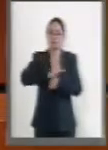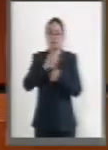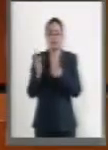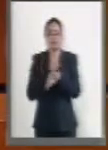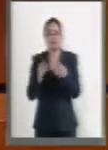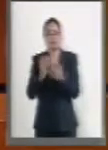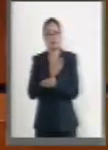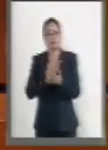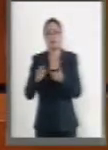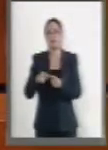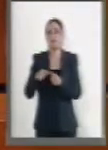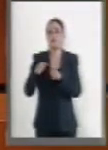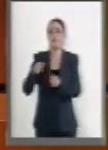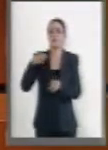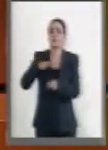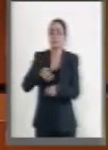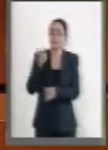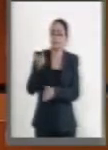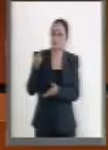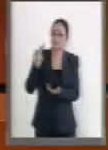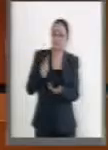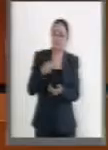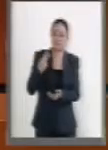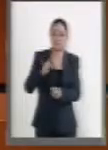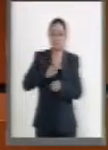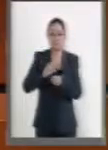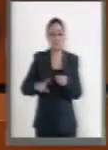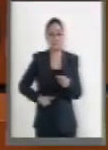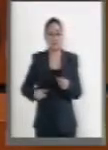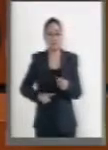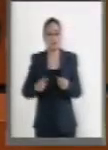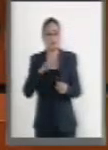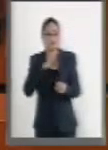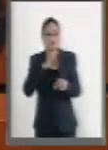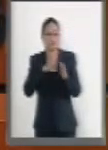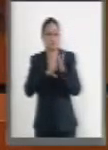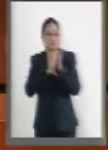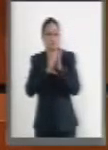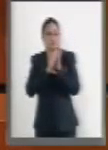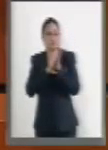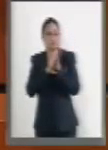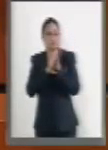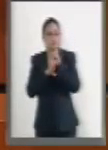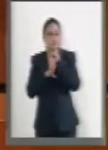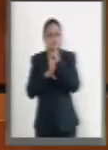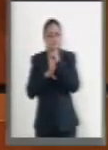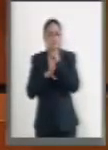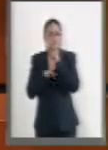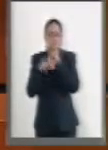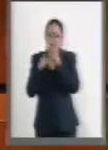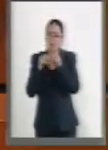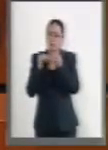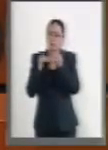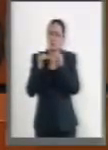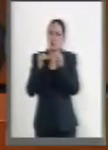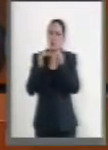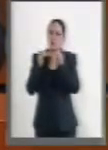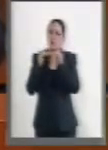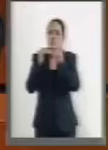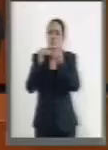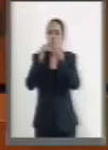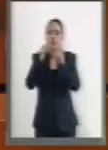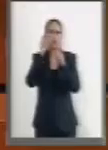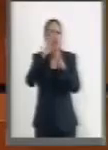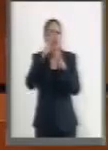las finanzas públicas registran un crecimiento discreto, pero estable, un crecimiento